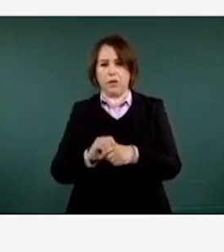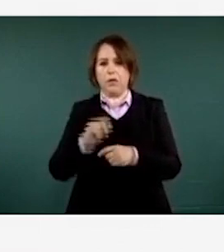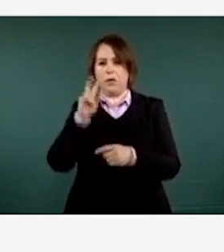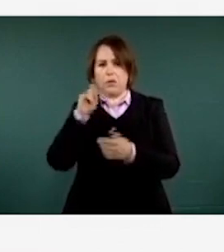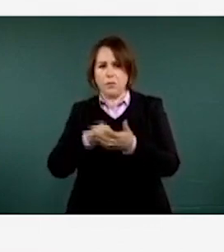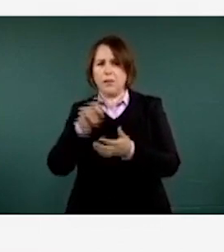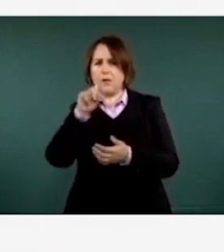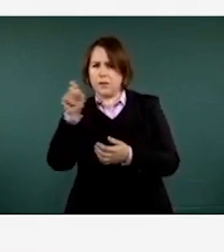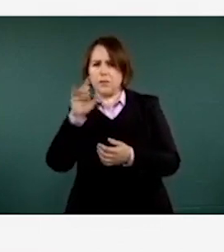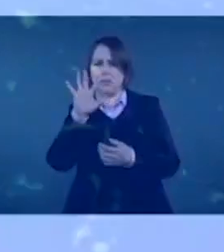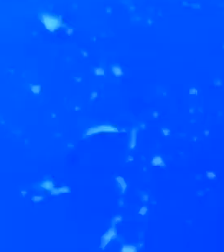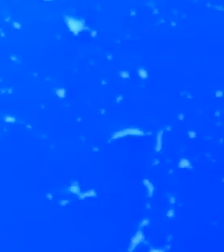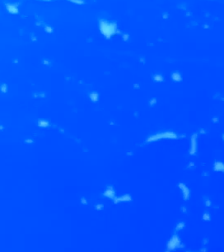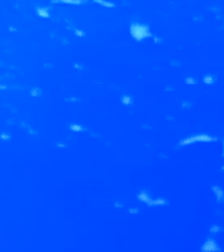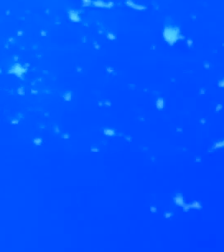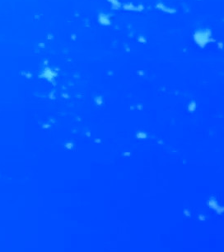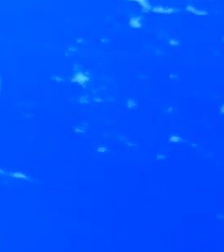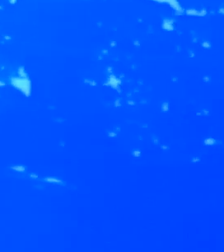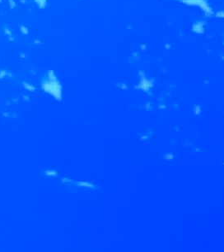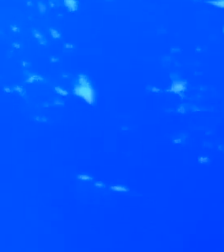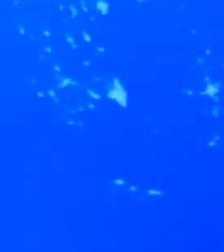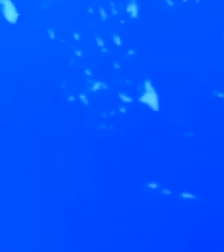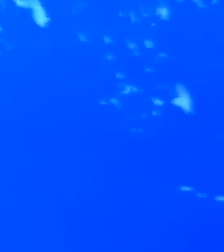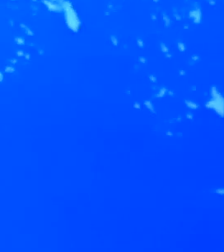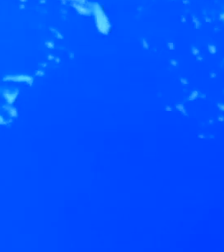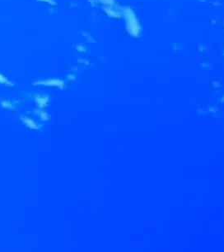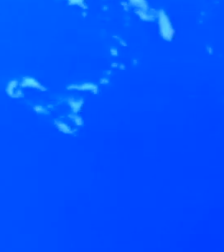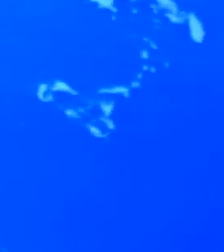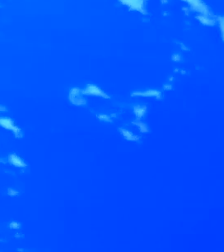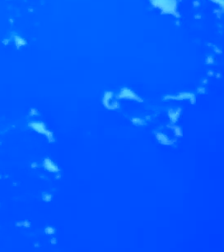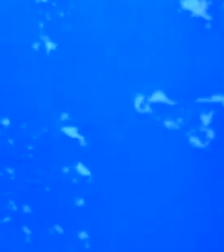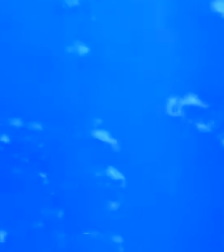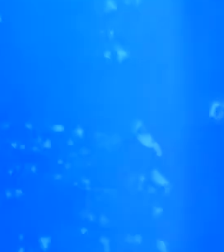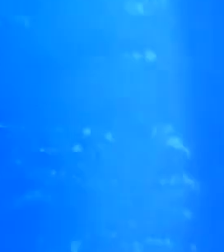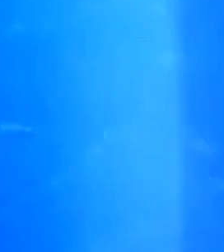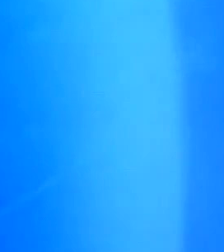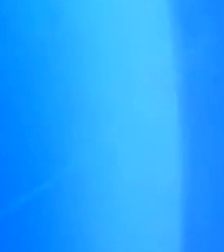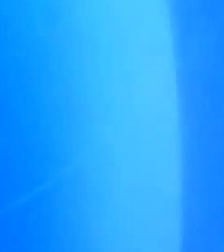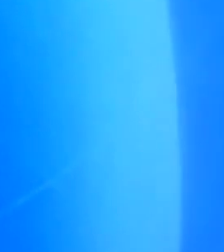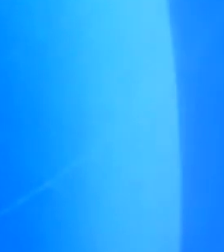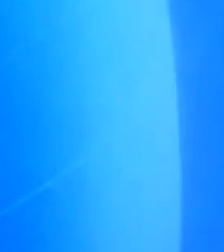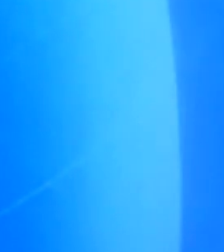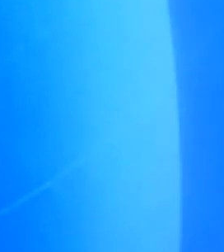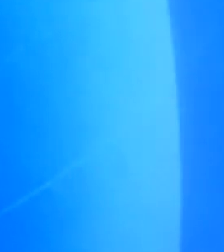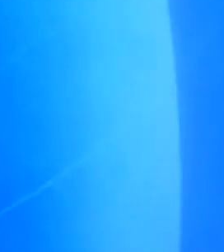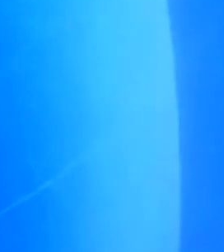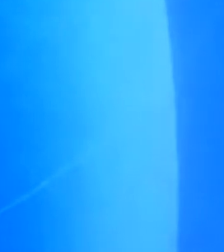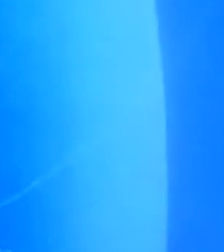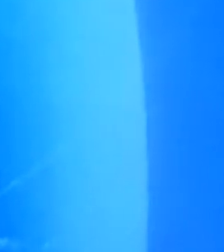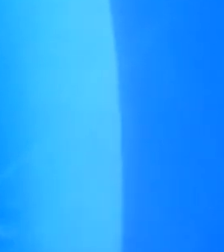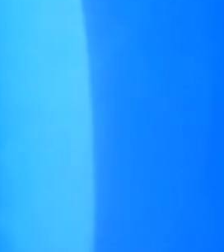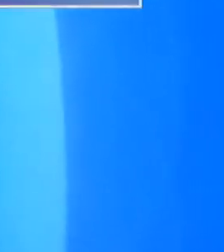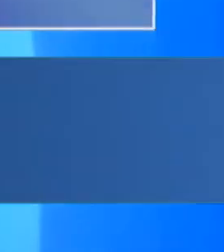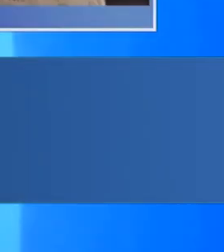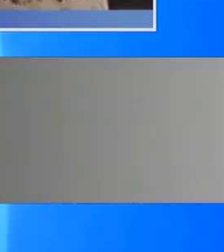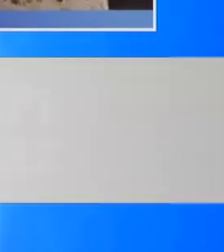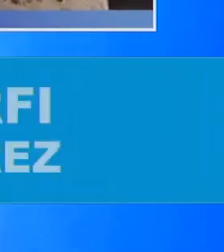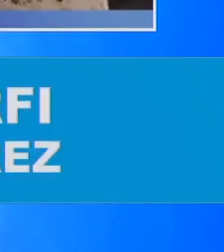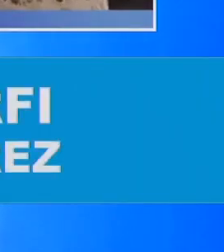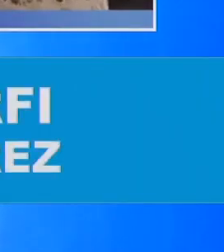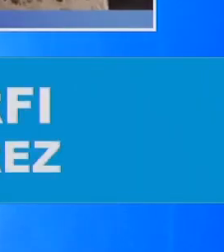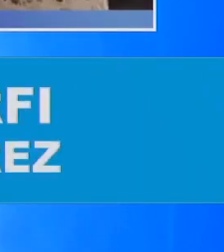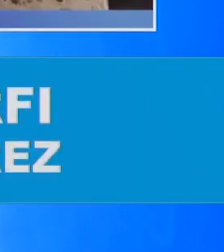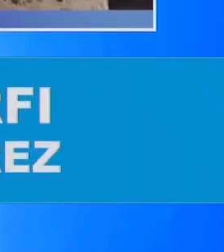estos lamentablemente corresponden también a Ciudad Juárez. Y precisamente el titular de la Secretaría de la Defensa Nacional, general